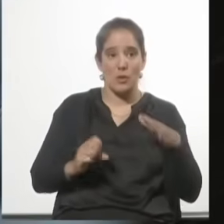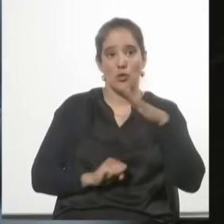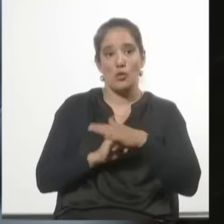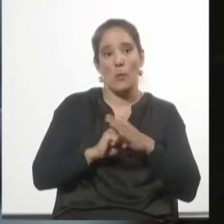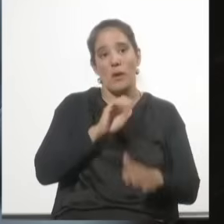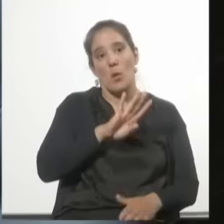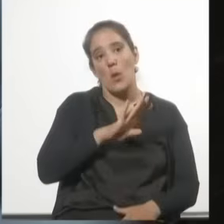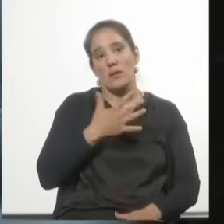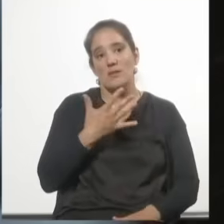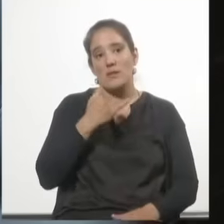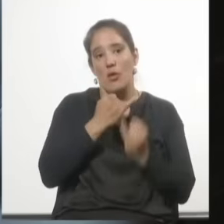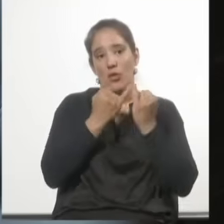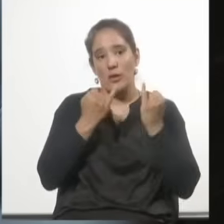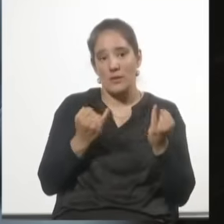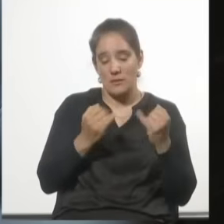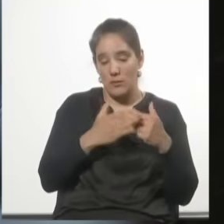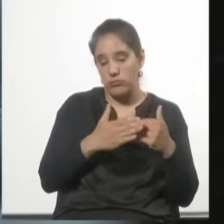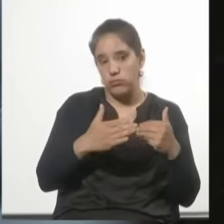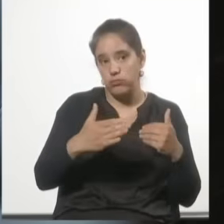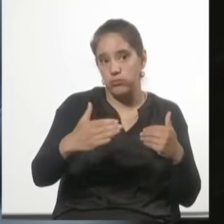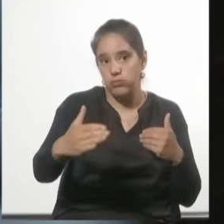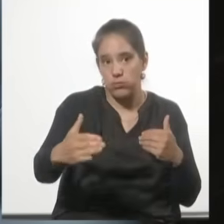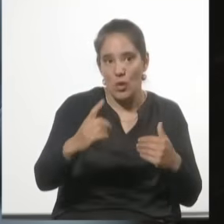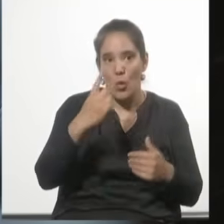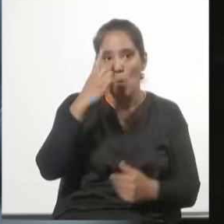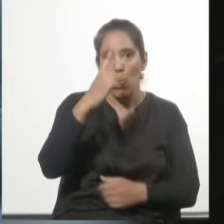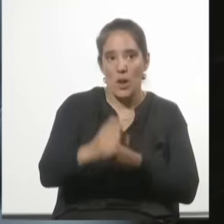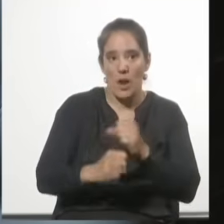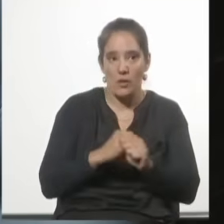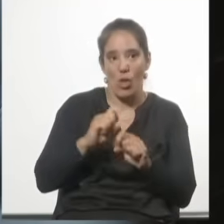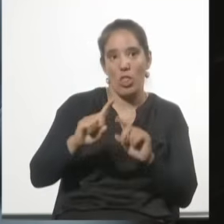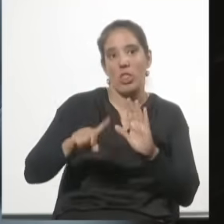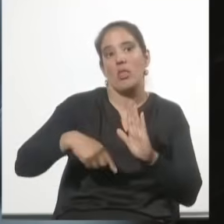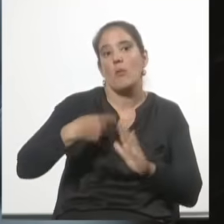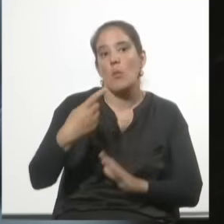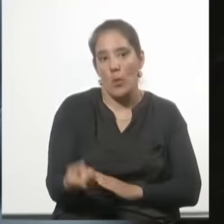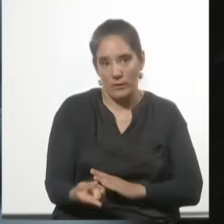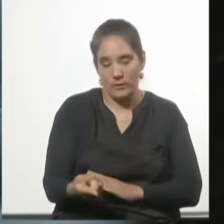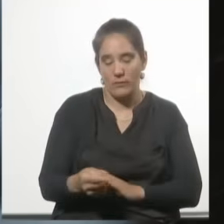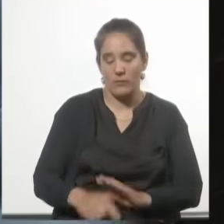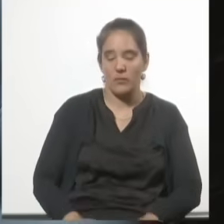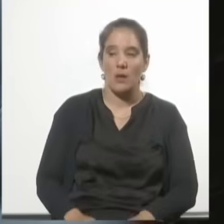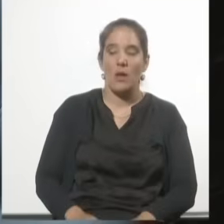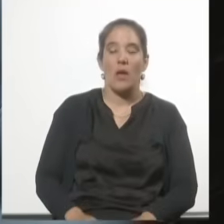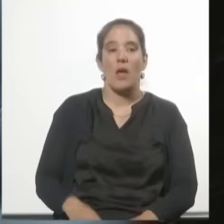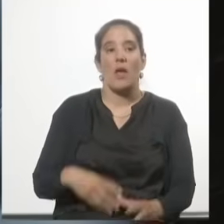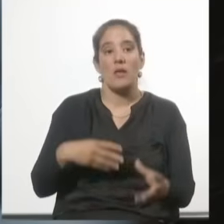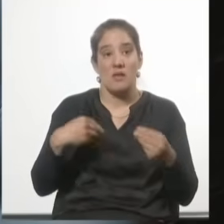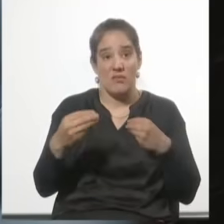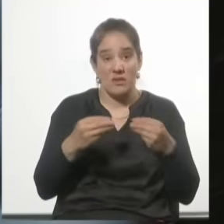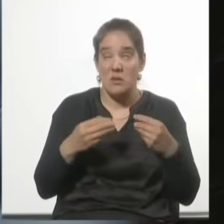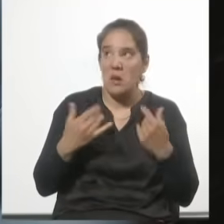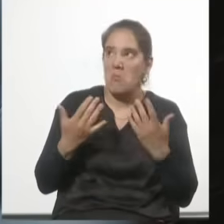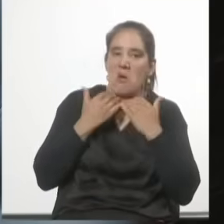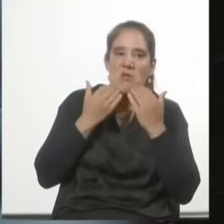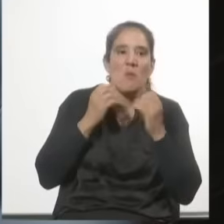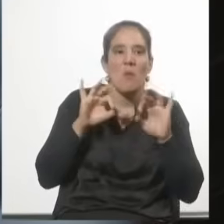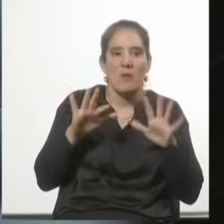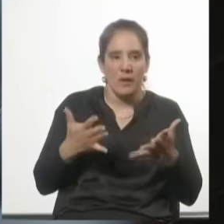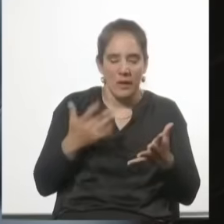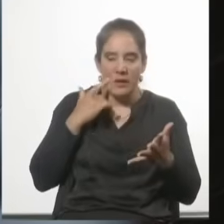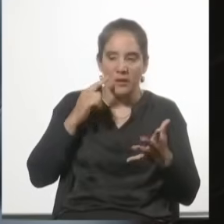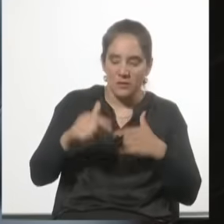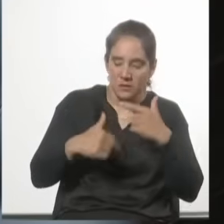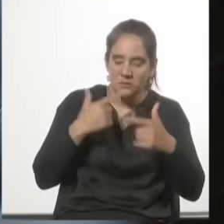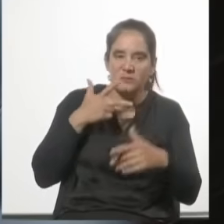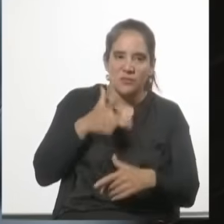de 45 días se ha cumplido casi un año después. Esa tolerancia inmotivada, en la medida que se